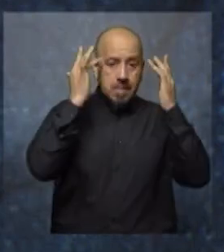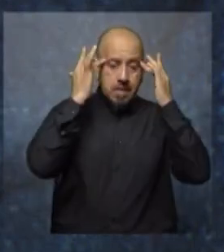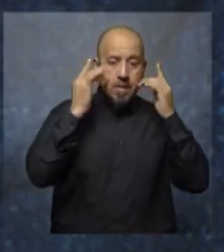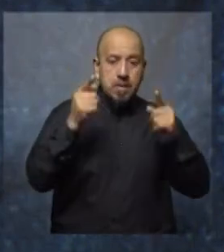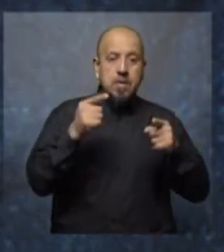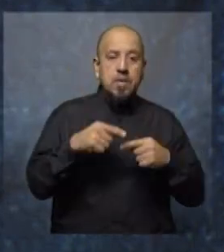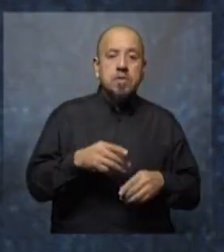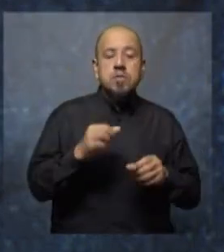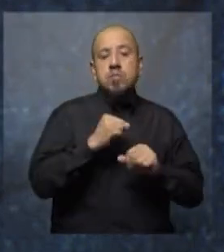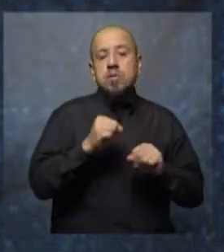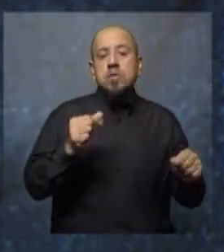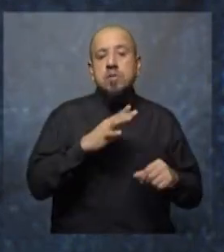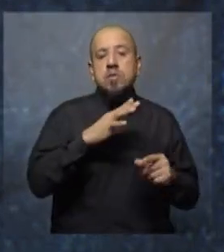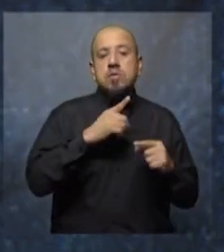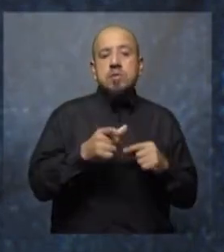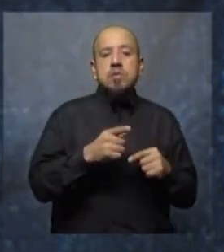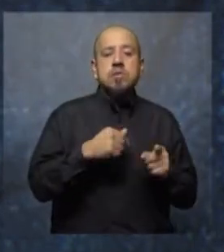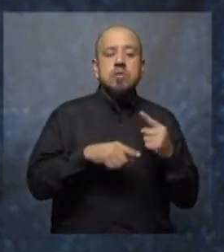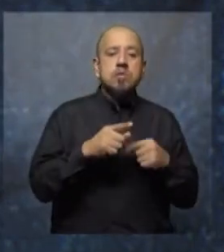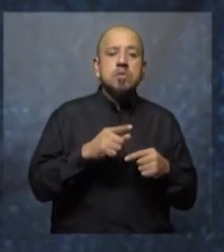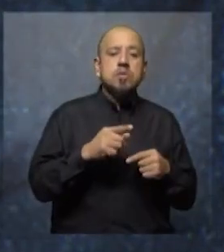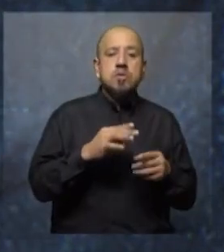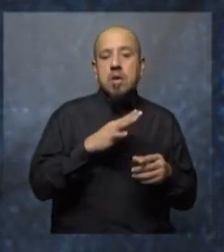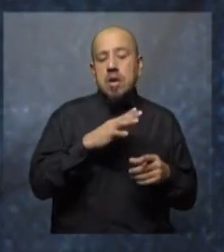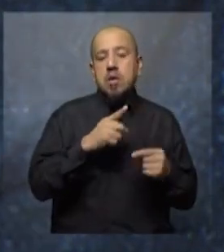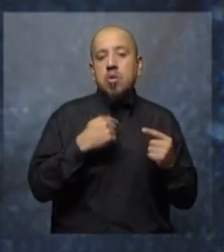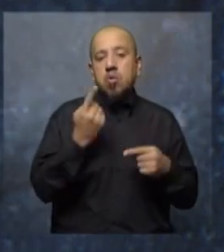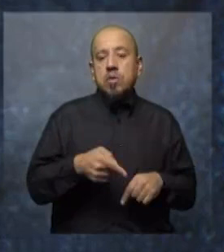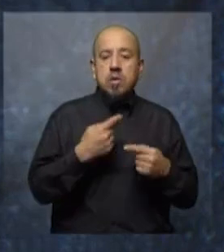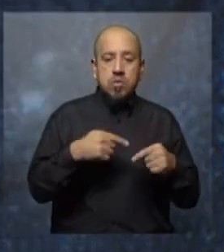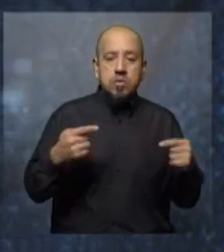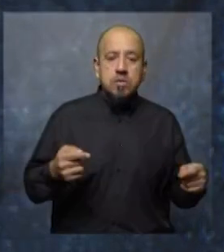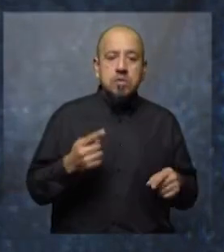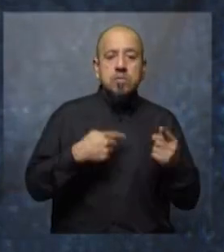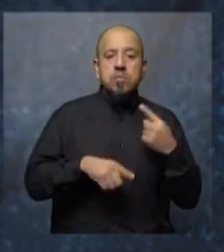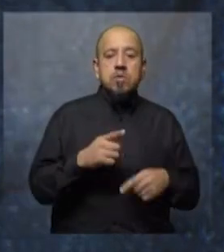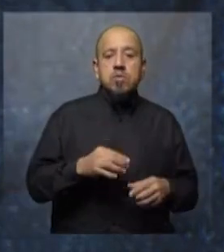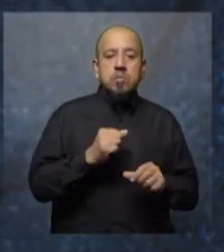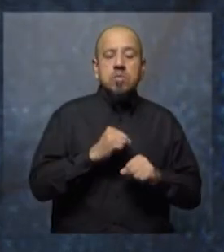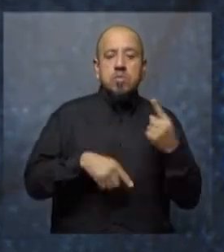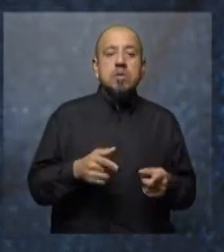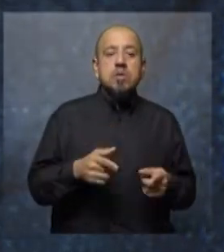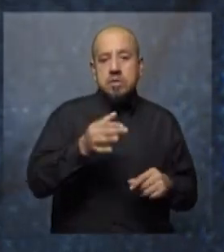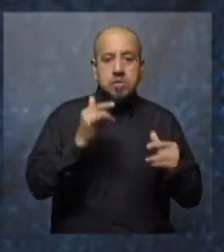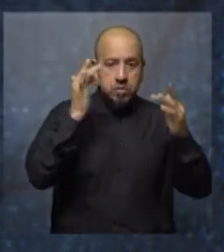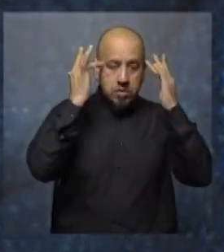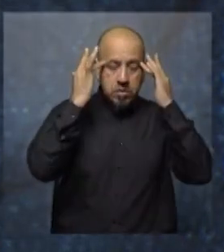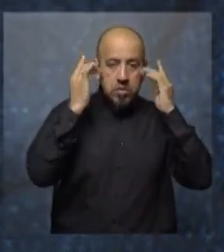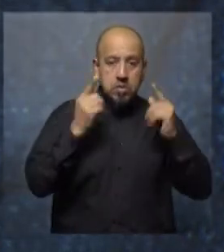podemos tener adoctrinamiento instrucción podemos tener otro tipo de cosas No pero no no podríamos tener educación